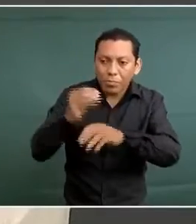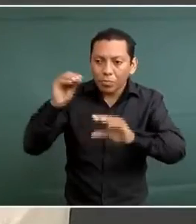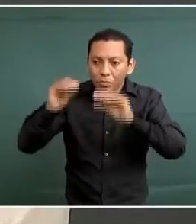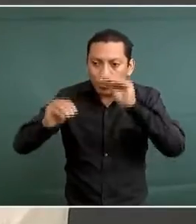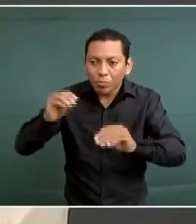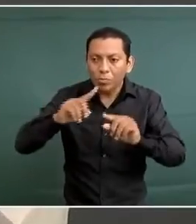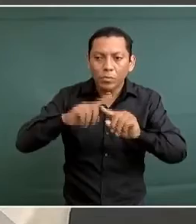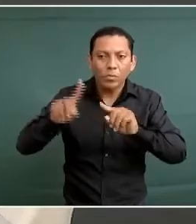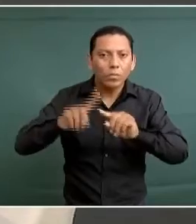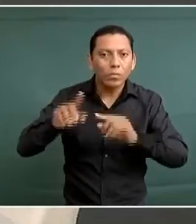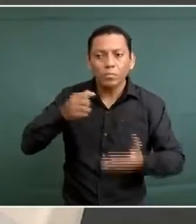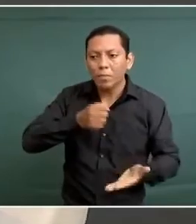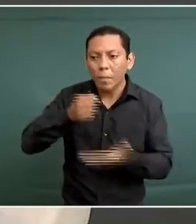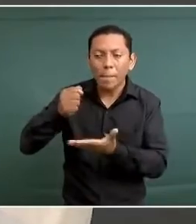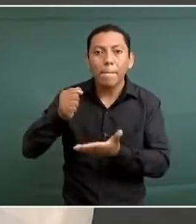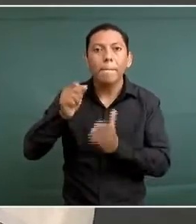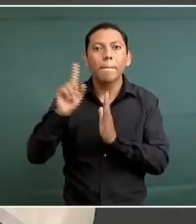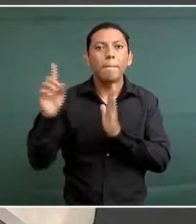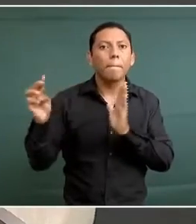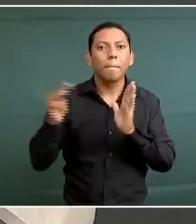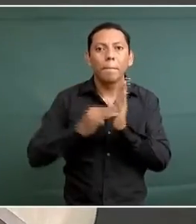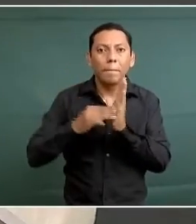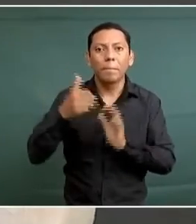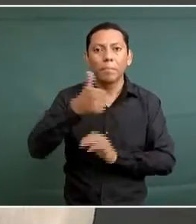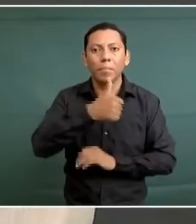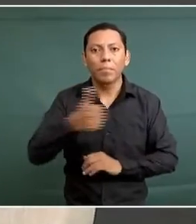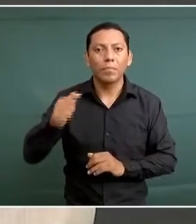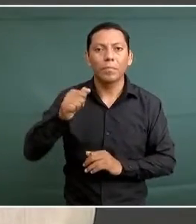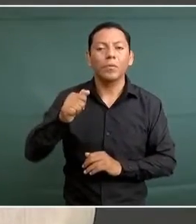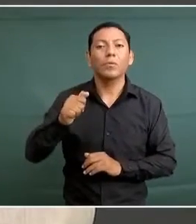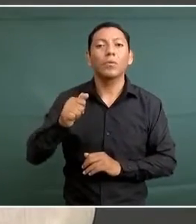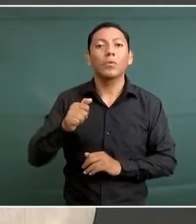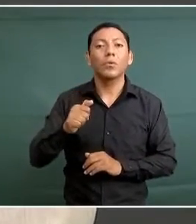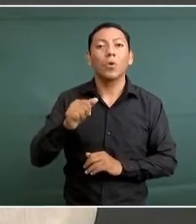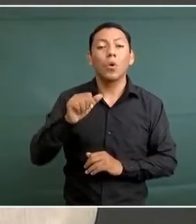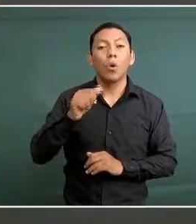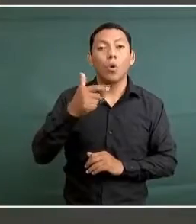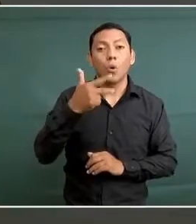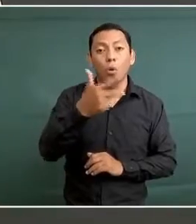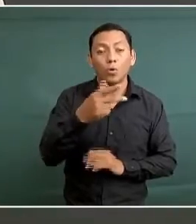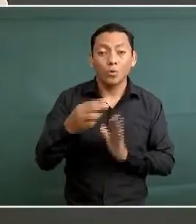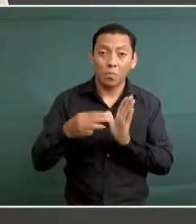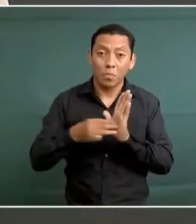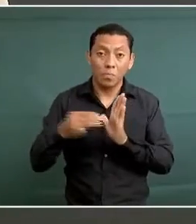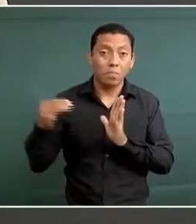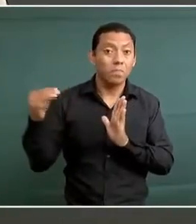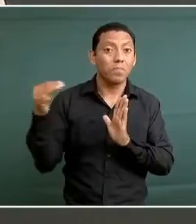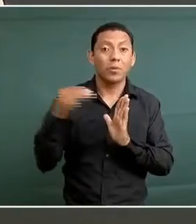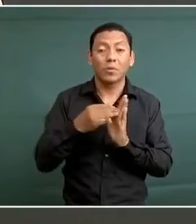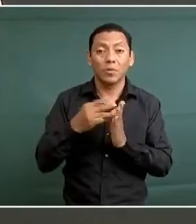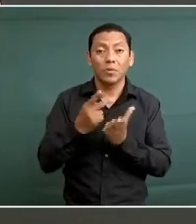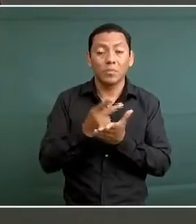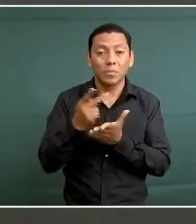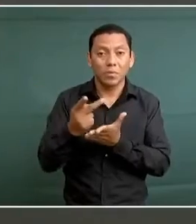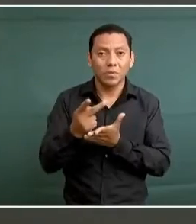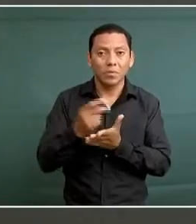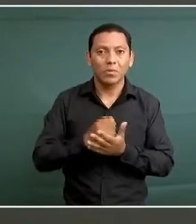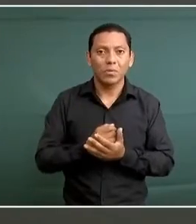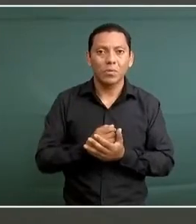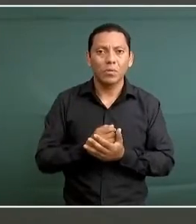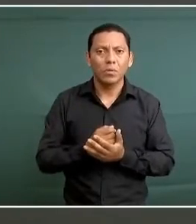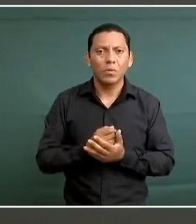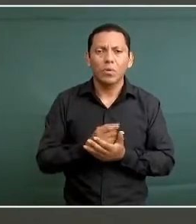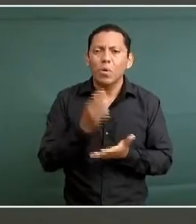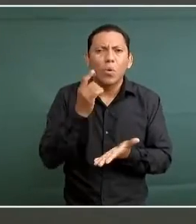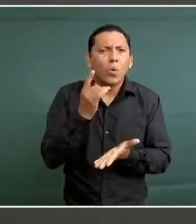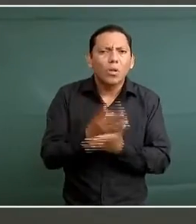es una inversión de mil seiscientos ocho millones de pesos pero no sólo es